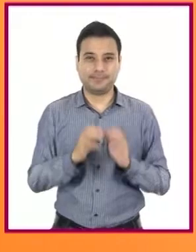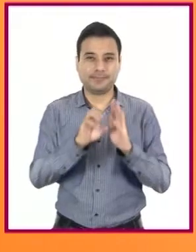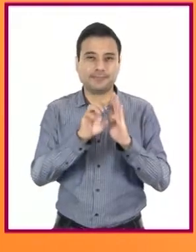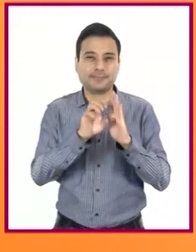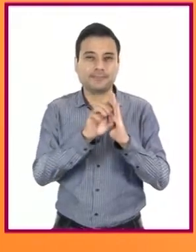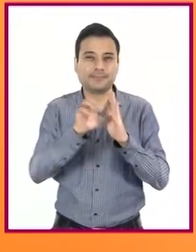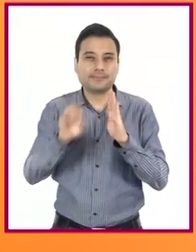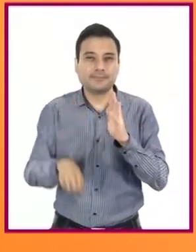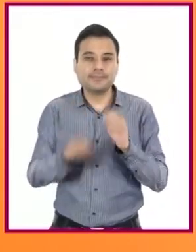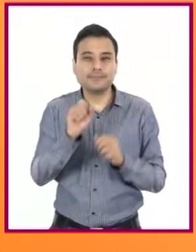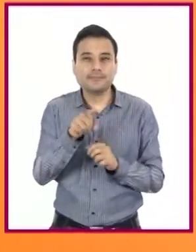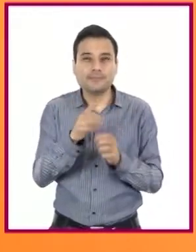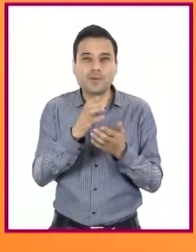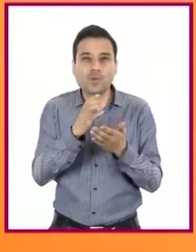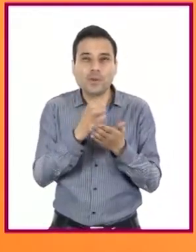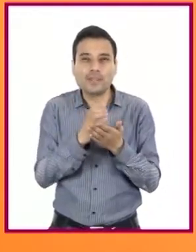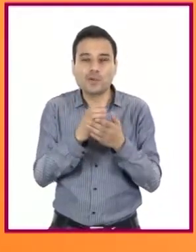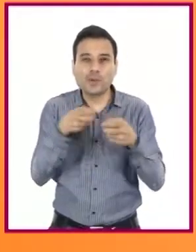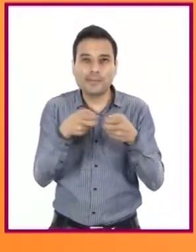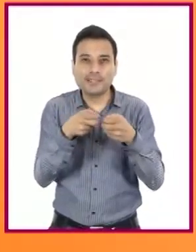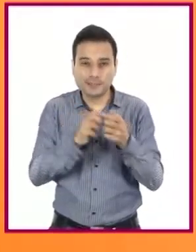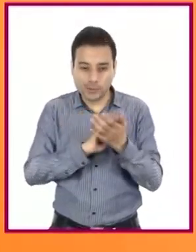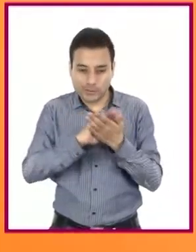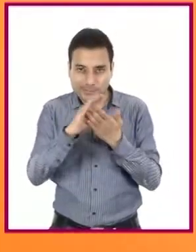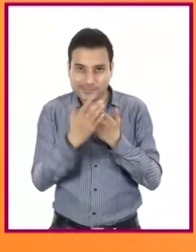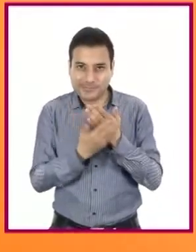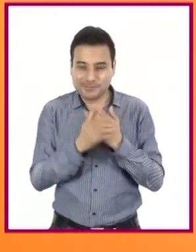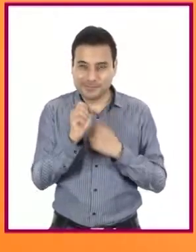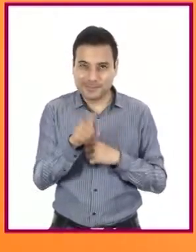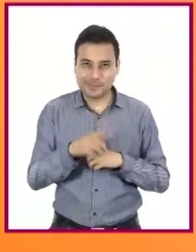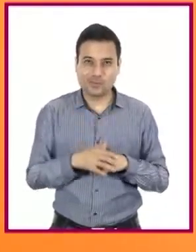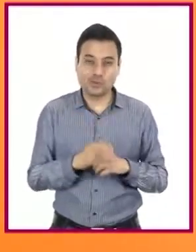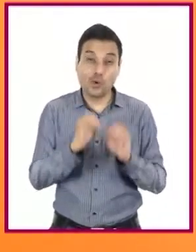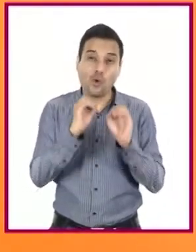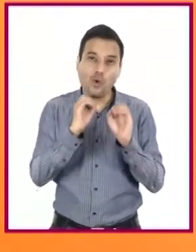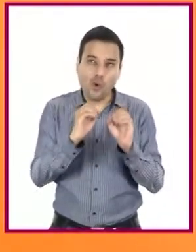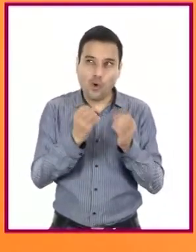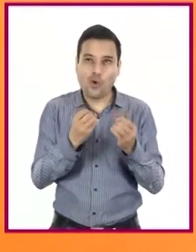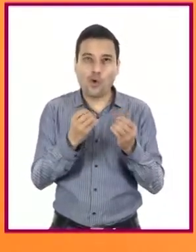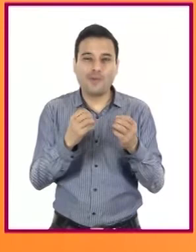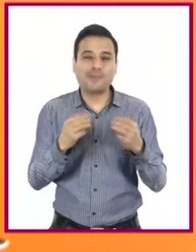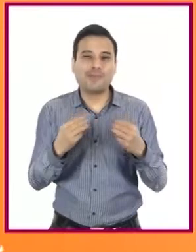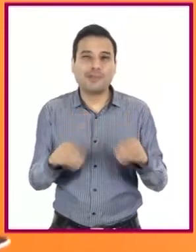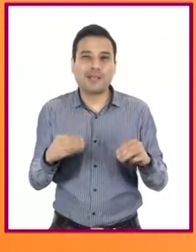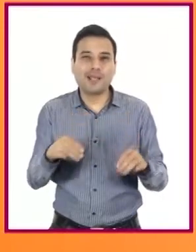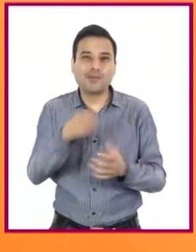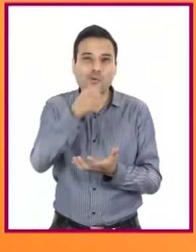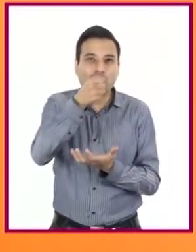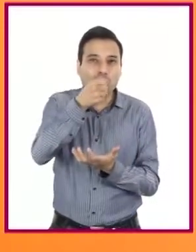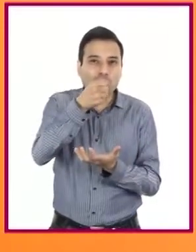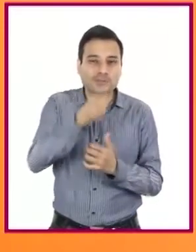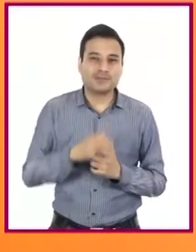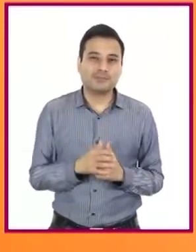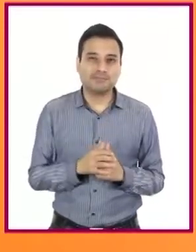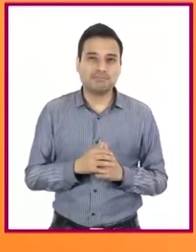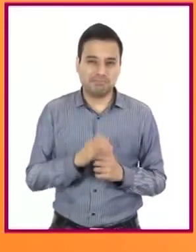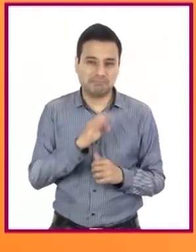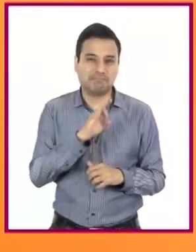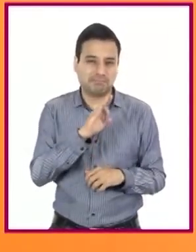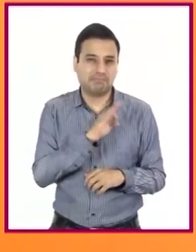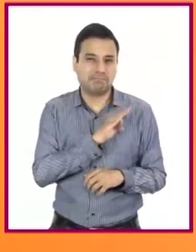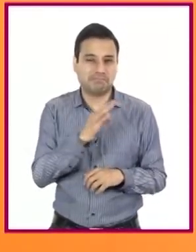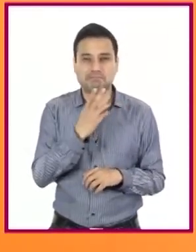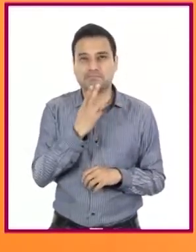en ocasiones para forrar sus cuadernos o si alguna vez les dieron una bolsa en el mercado, pues la pueden reutilizar. Así como